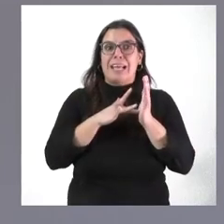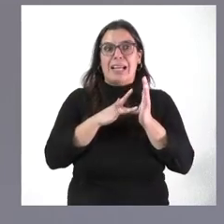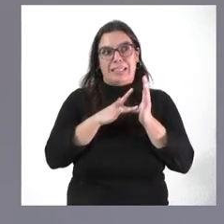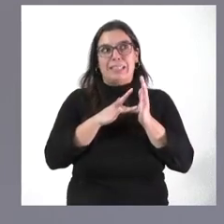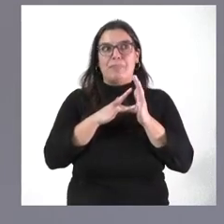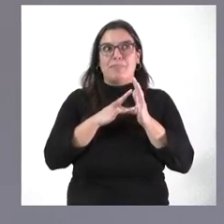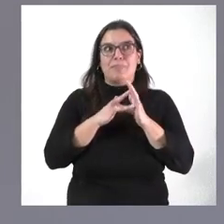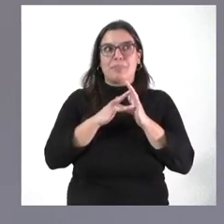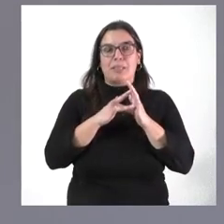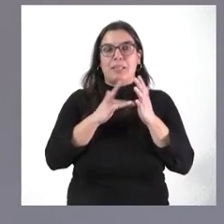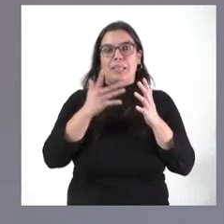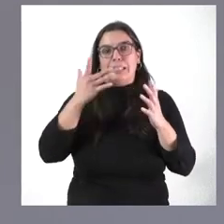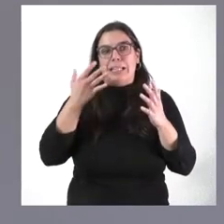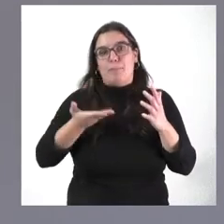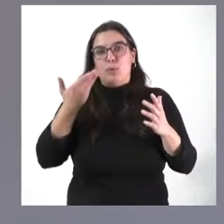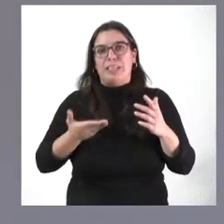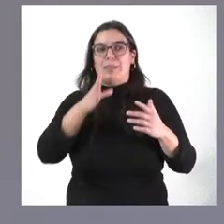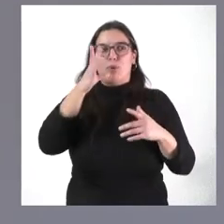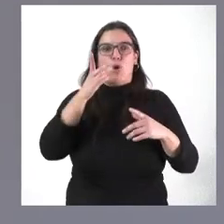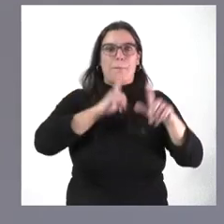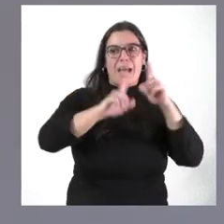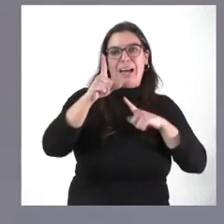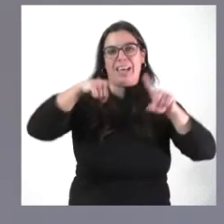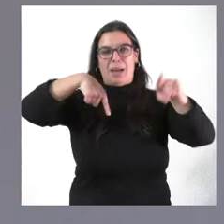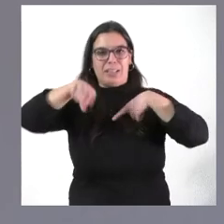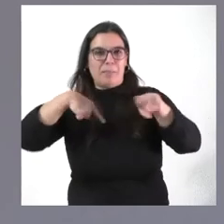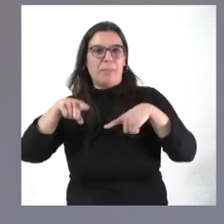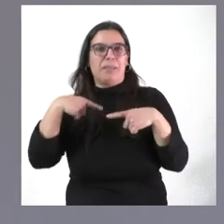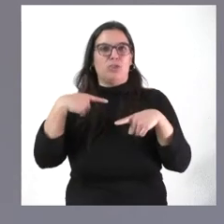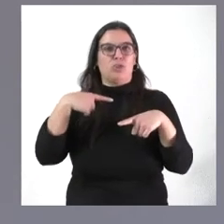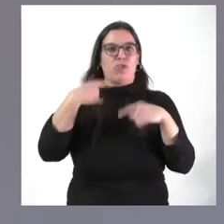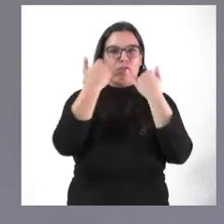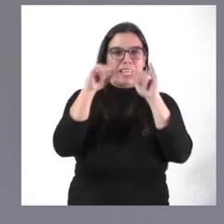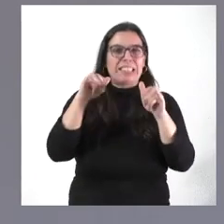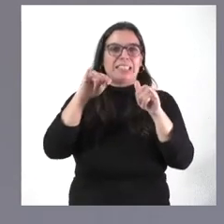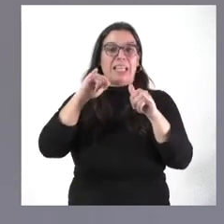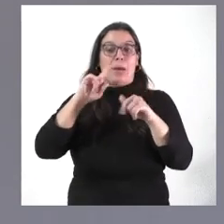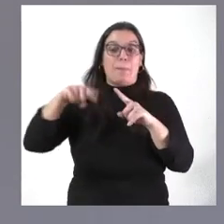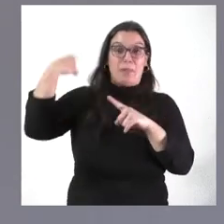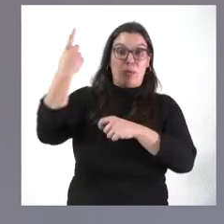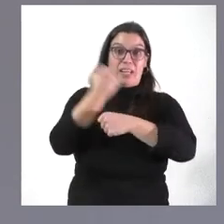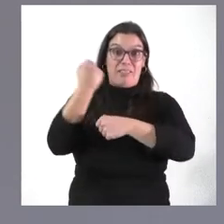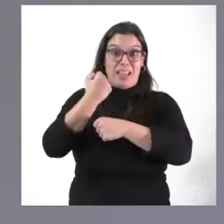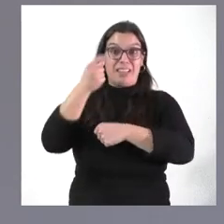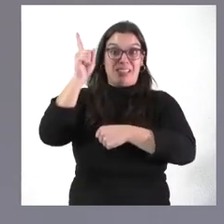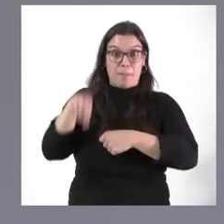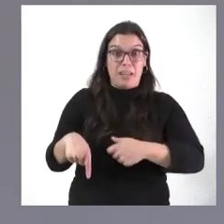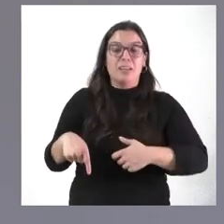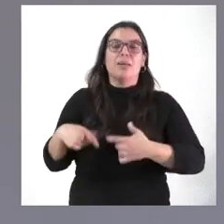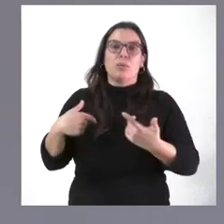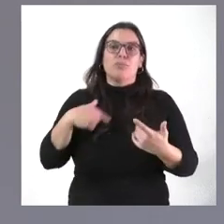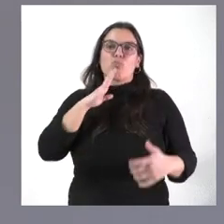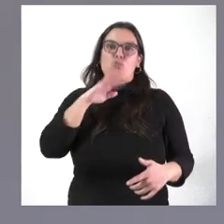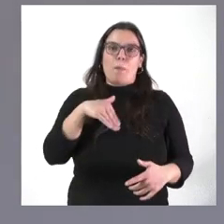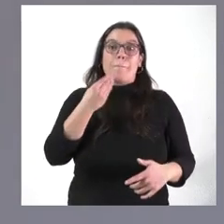significativa y de salida de muchas personas y nos enfrentamos a lo largo del periodo navideño a estas nuevas circunstancias conviene ir haciendo